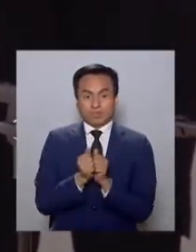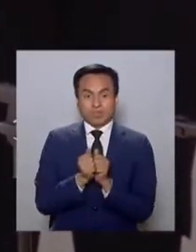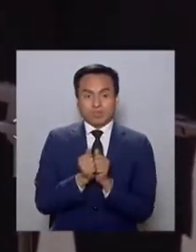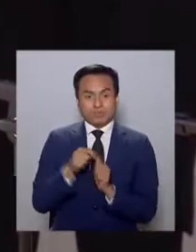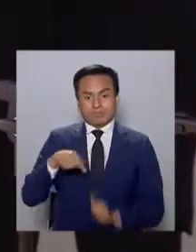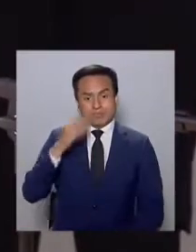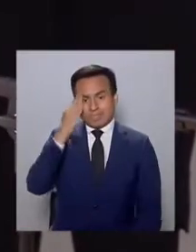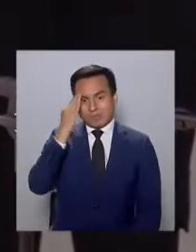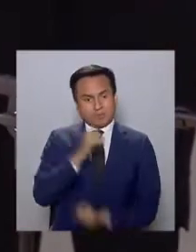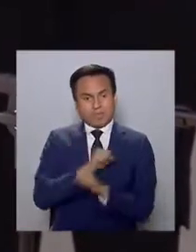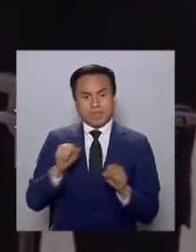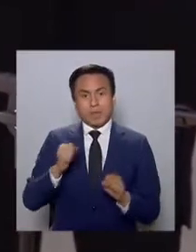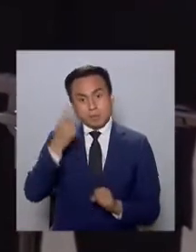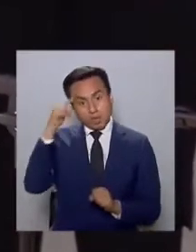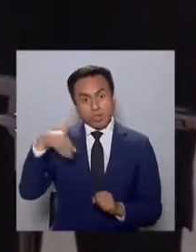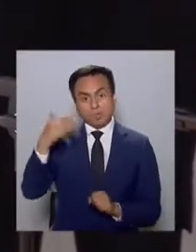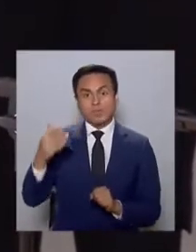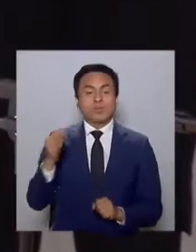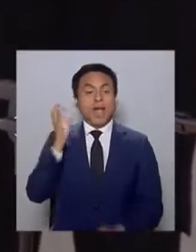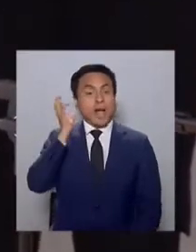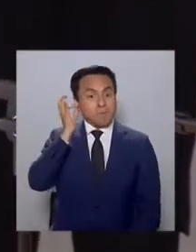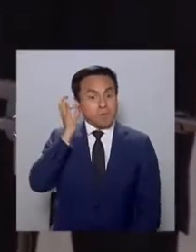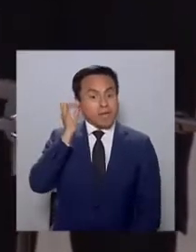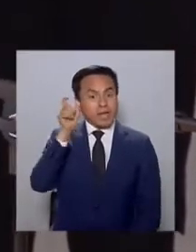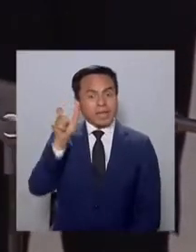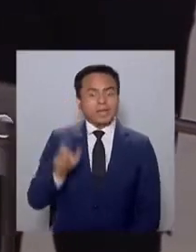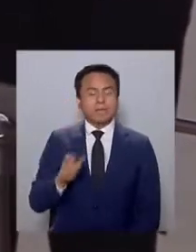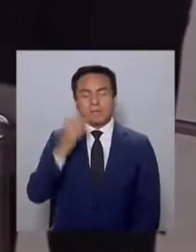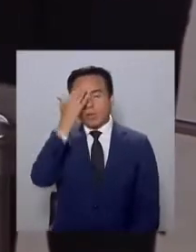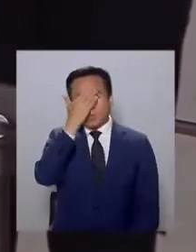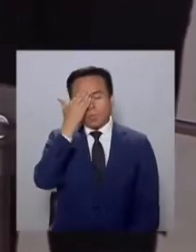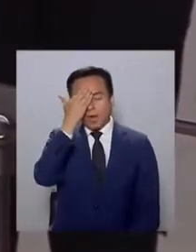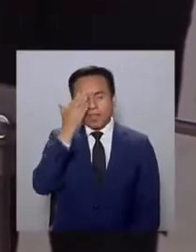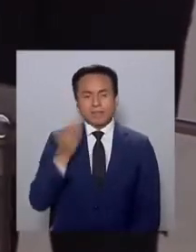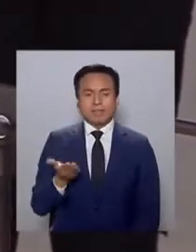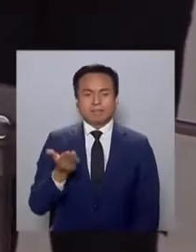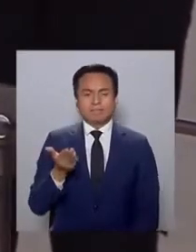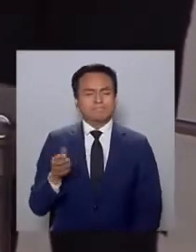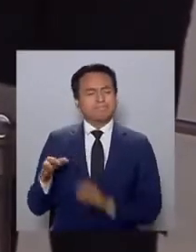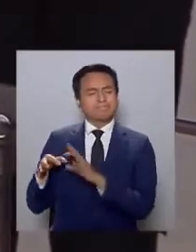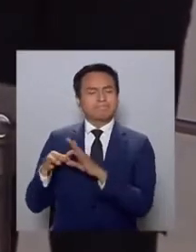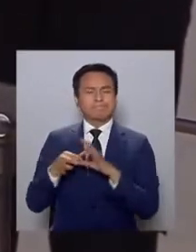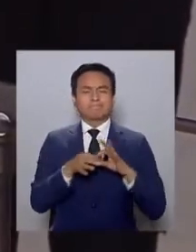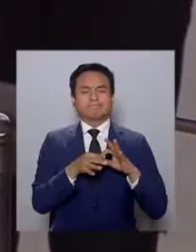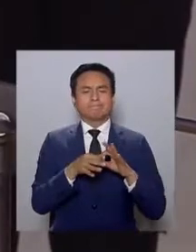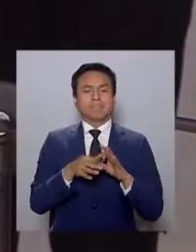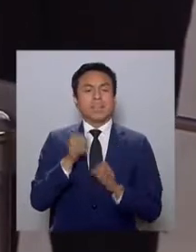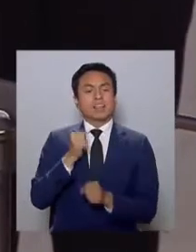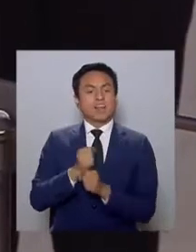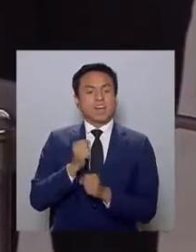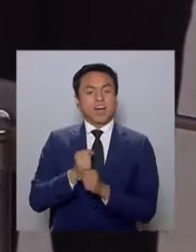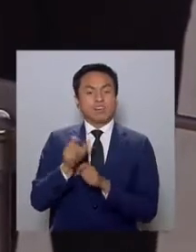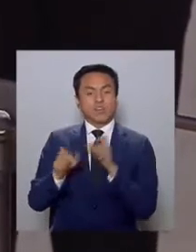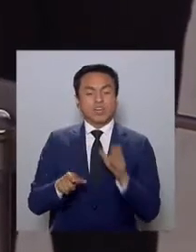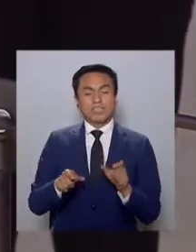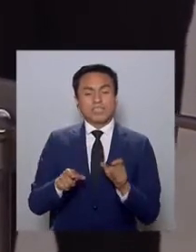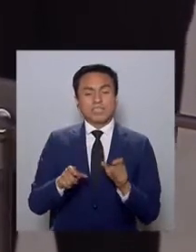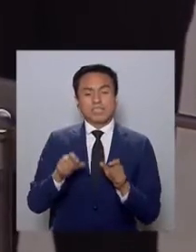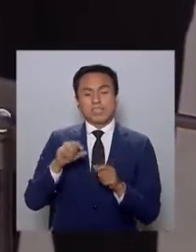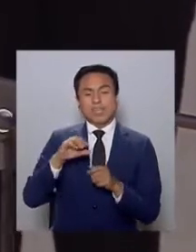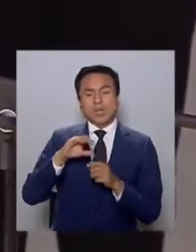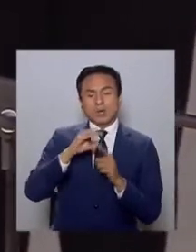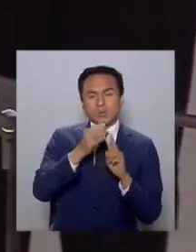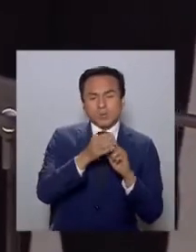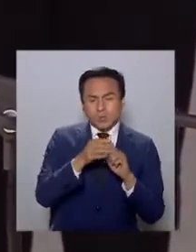hoy día, pero ya se nos sumará una mujer preocupada porque los trabajadores y trabajadoras de la